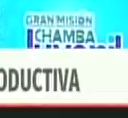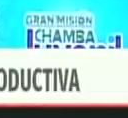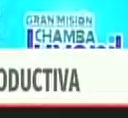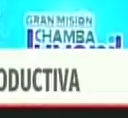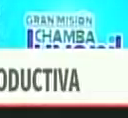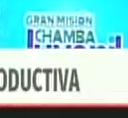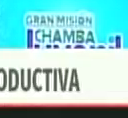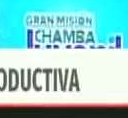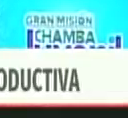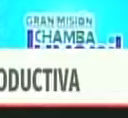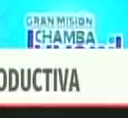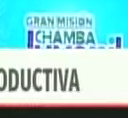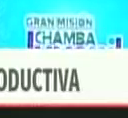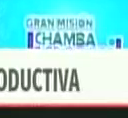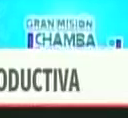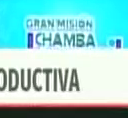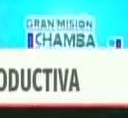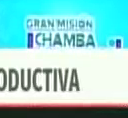consecuentes.